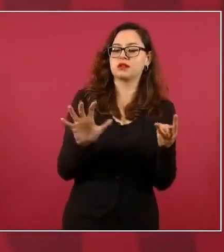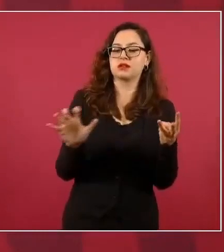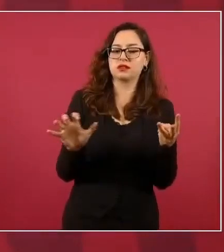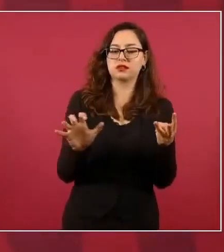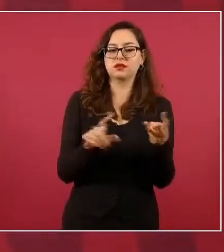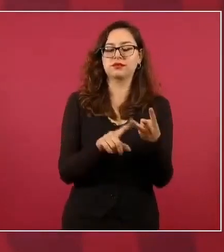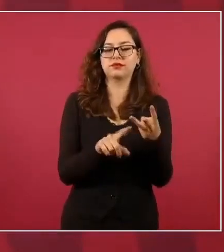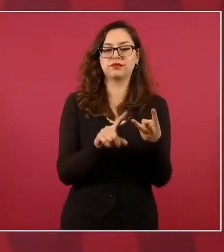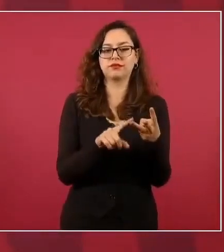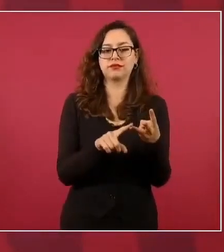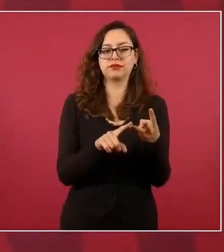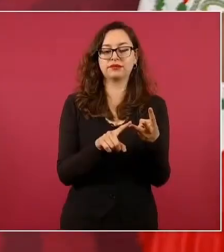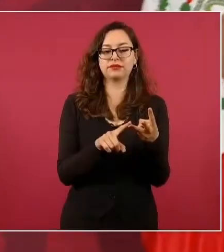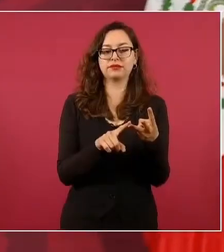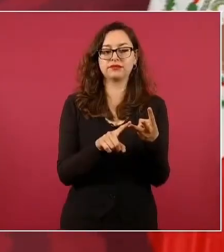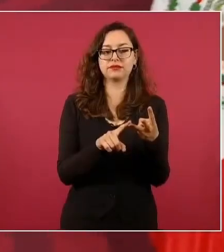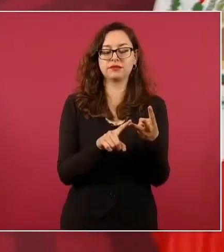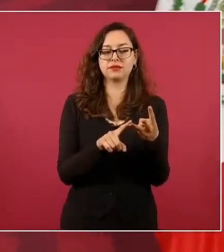diputados.